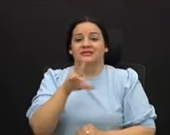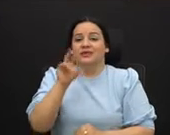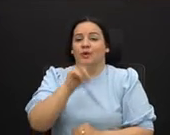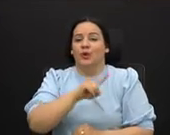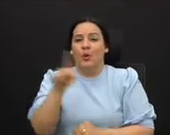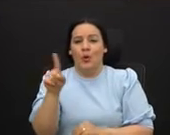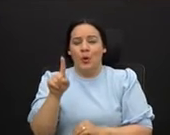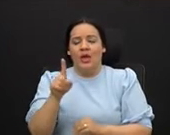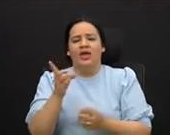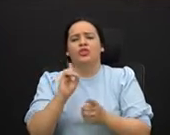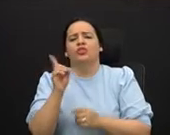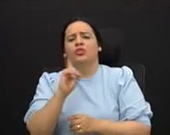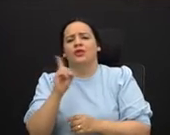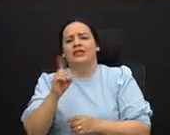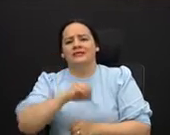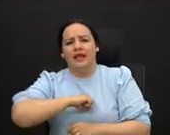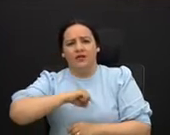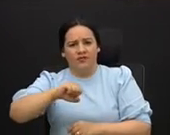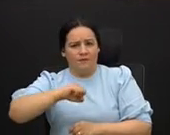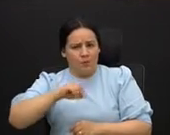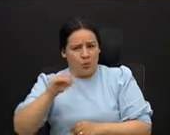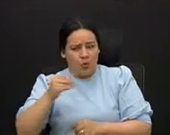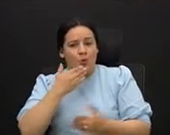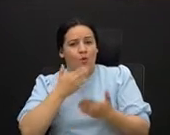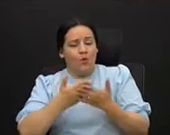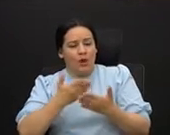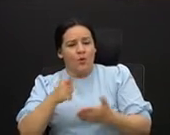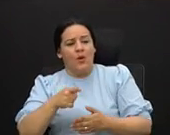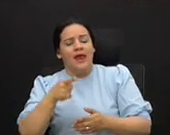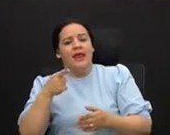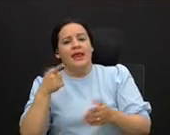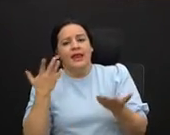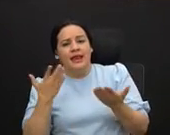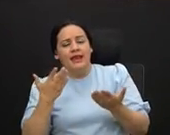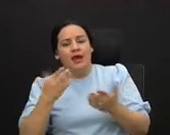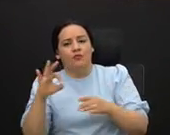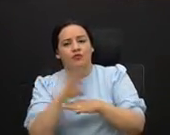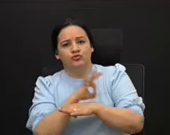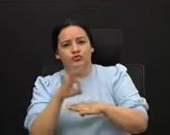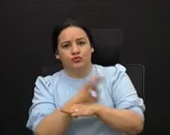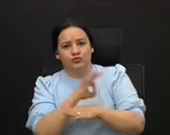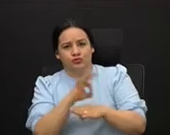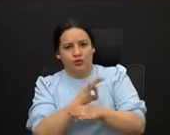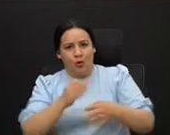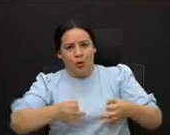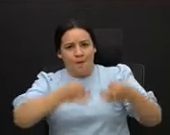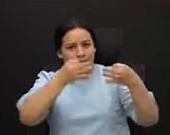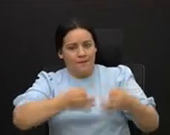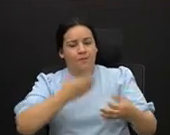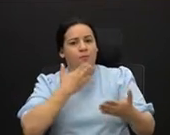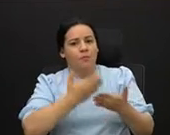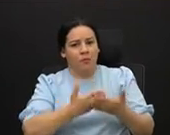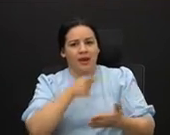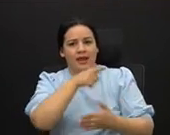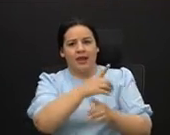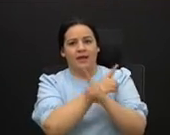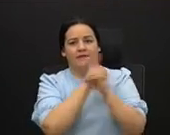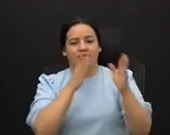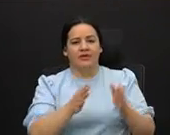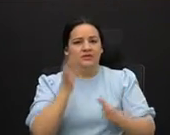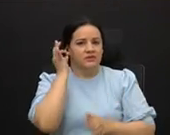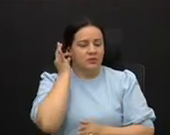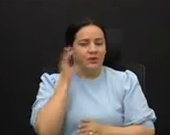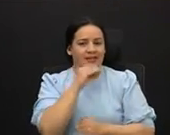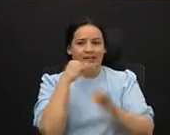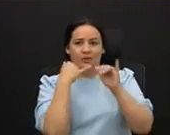reproche radica en la función diligente de la defensora. Las denuncias y